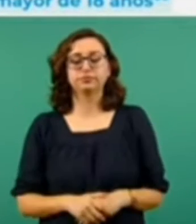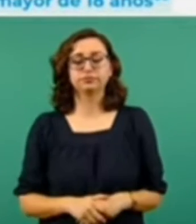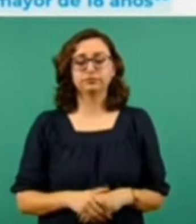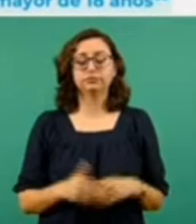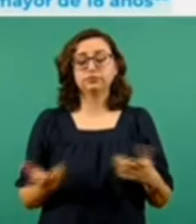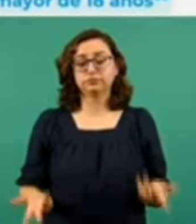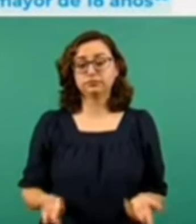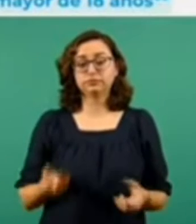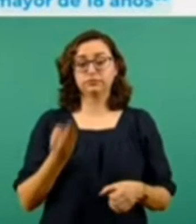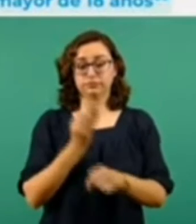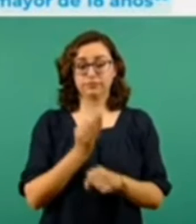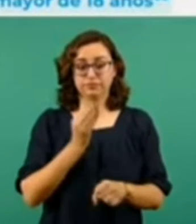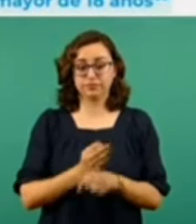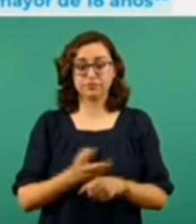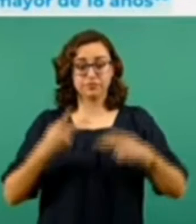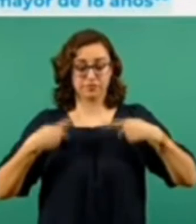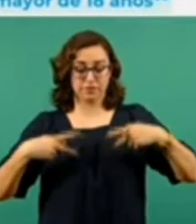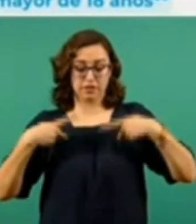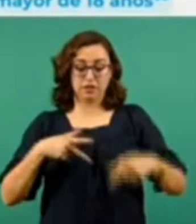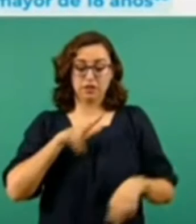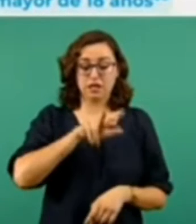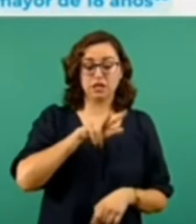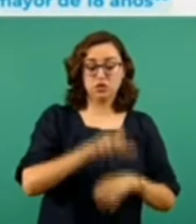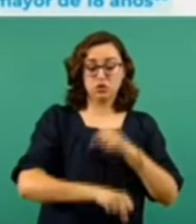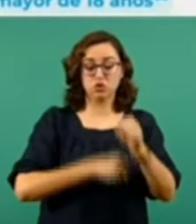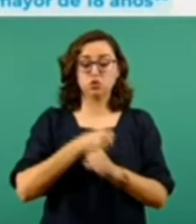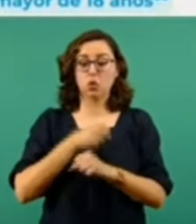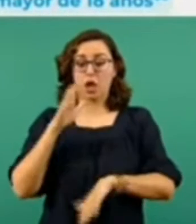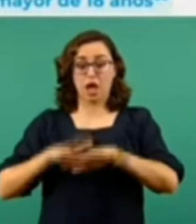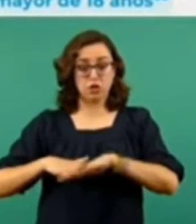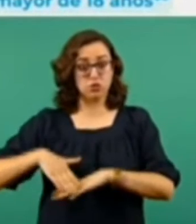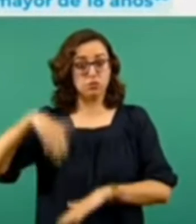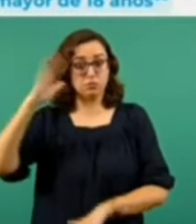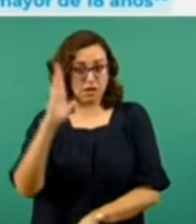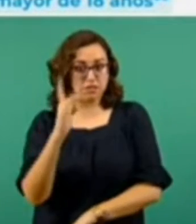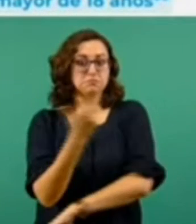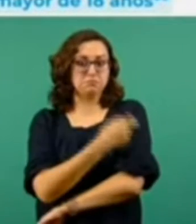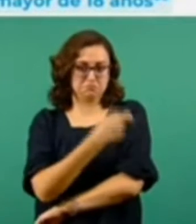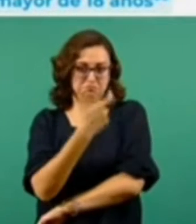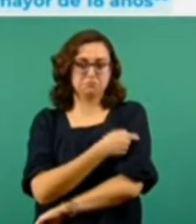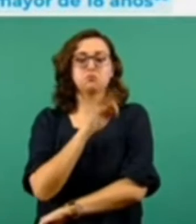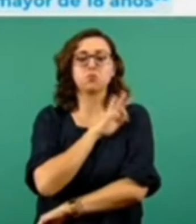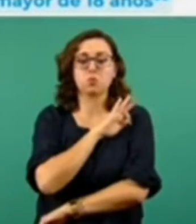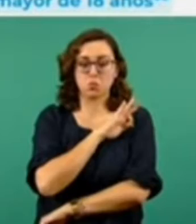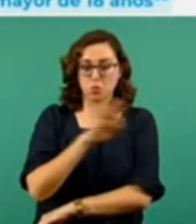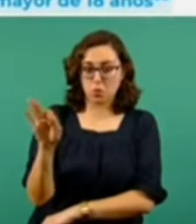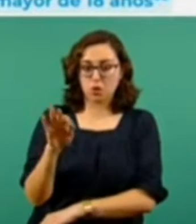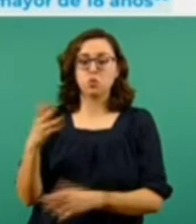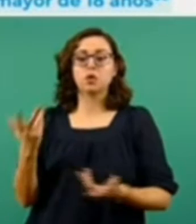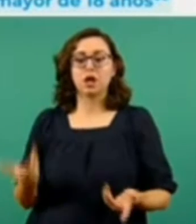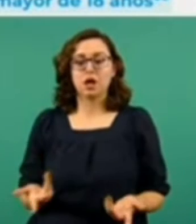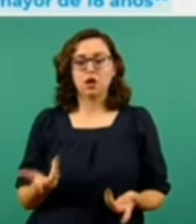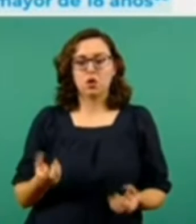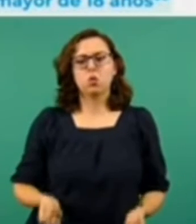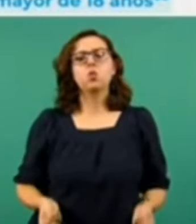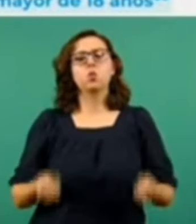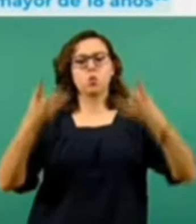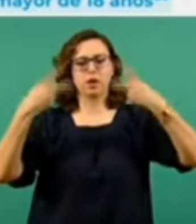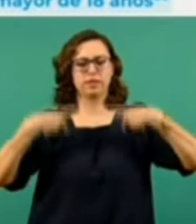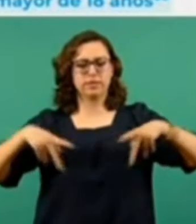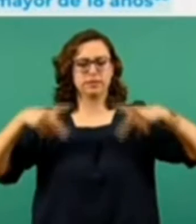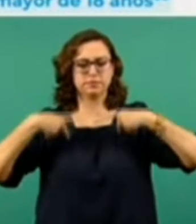pueden recibir la vacuna o pudieran recibir la vacuna, estamos hablando de los mayores de 18 años, pues el día de hoy se